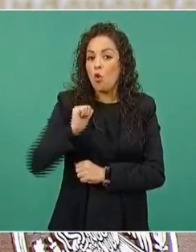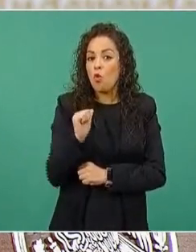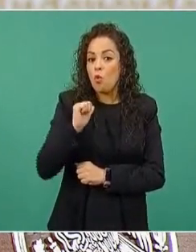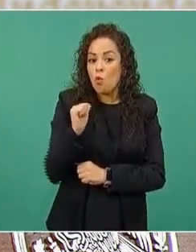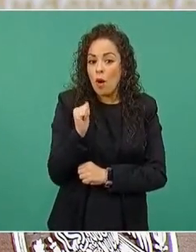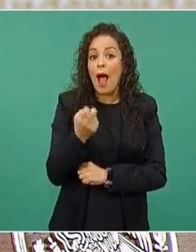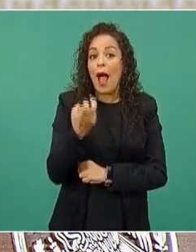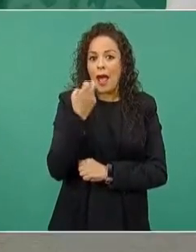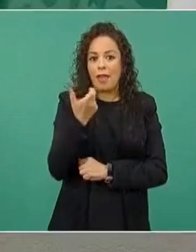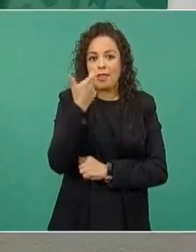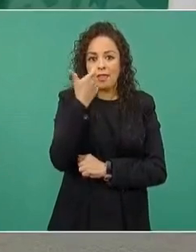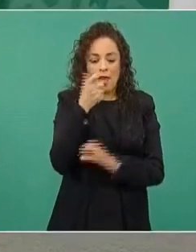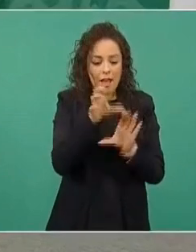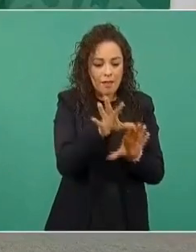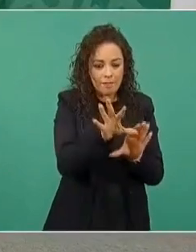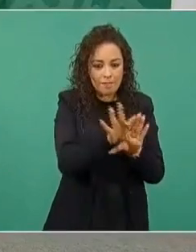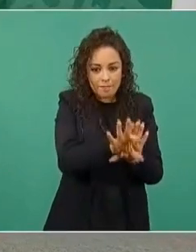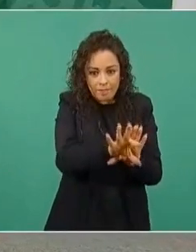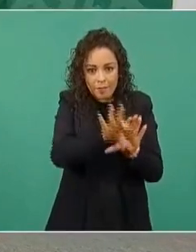dinero